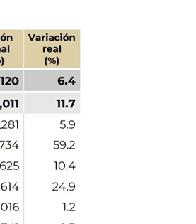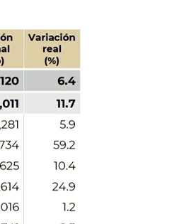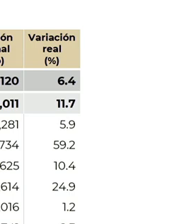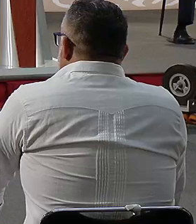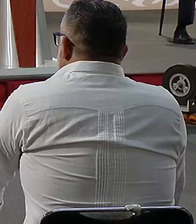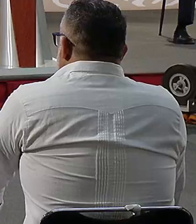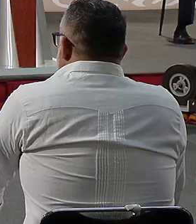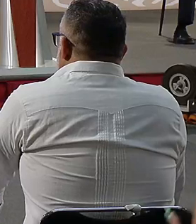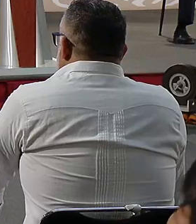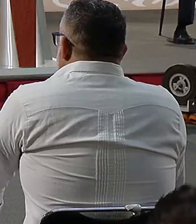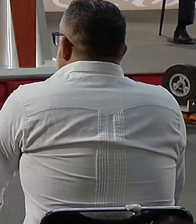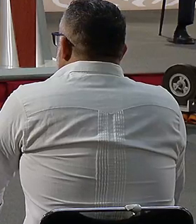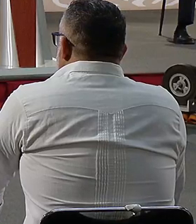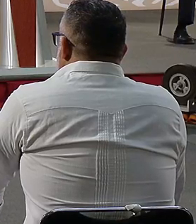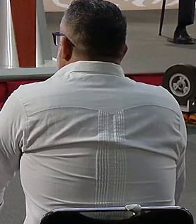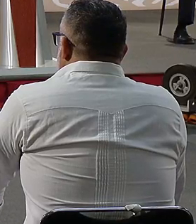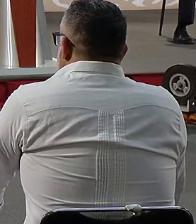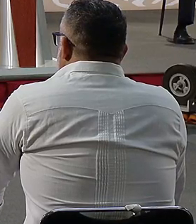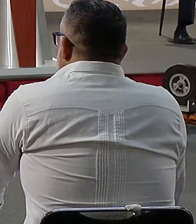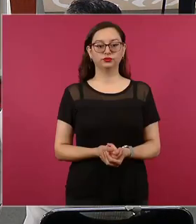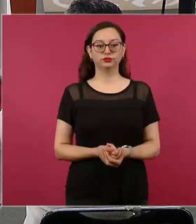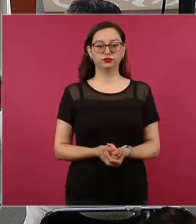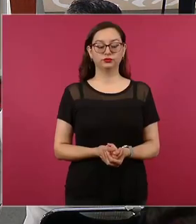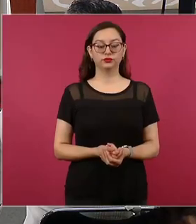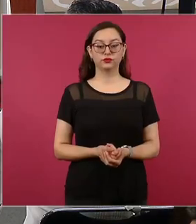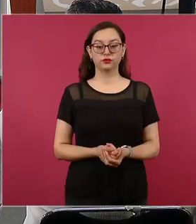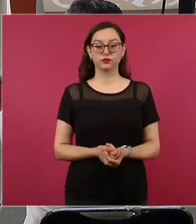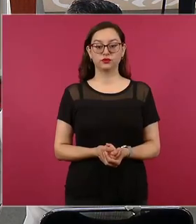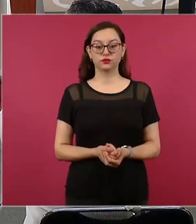Hoy, digo ayer,